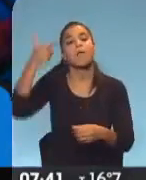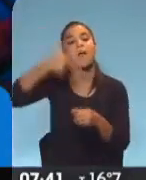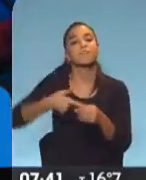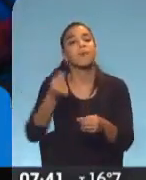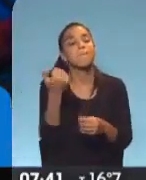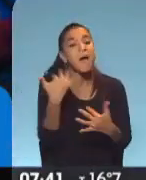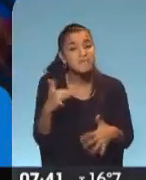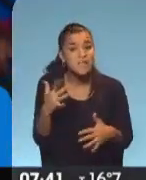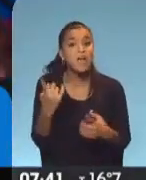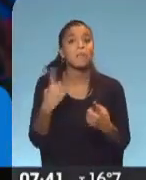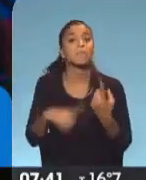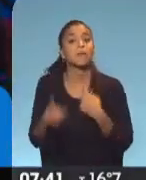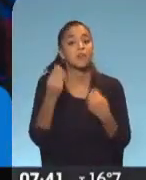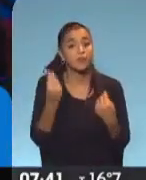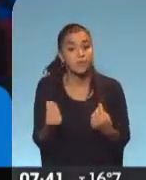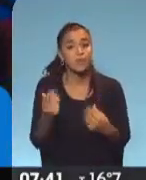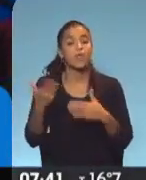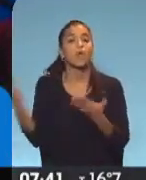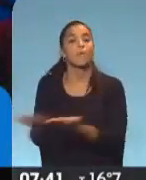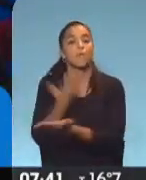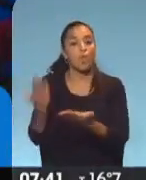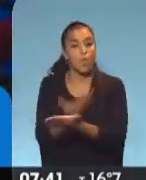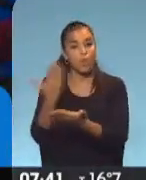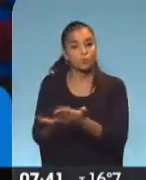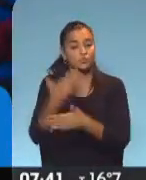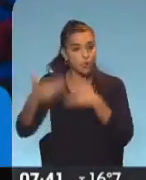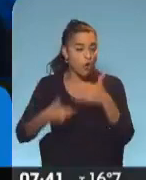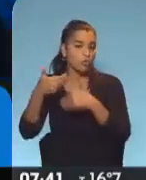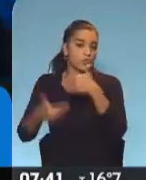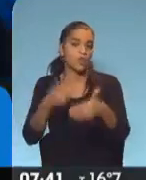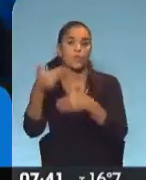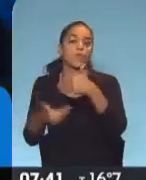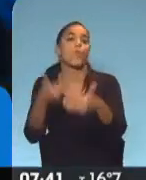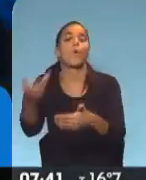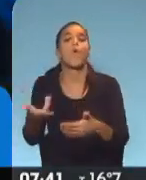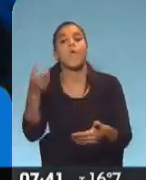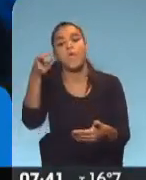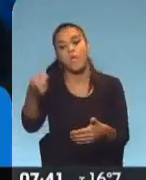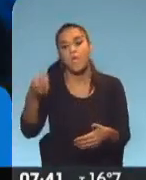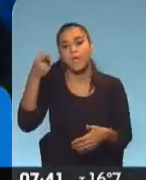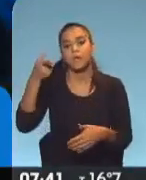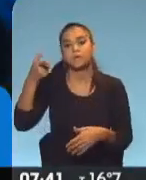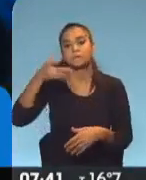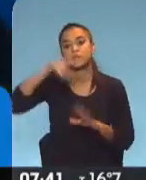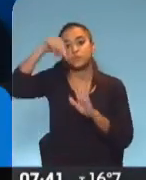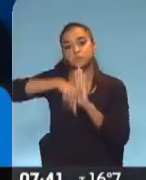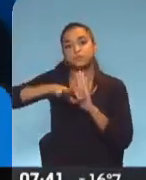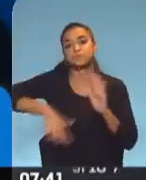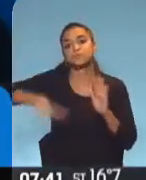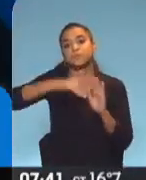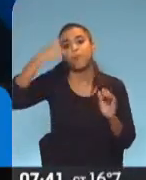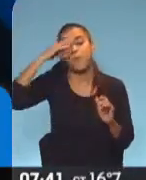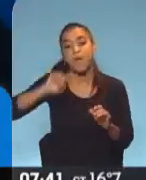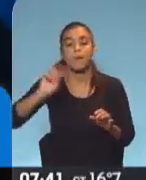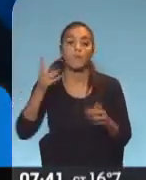cara, pero a costa de que siga la producción en el sur argentino, sobre todo en Vaca Muerta, y esto que significaría sobre todo mantener los